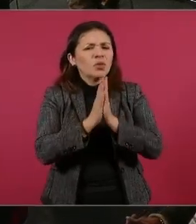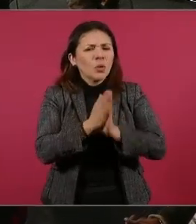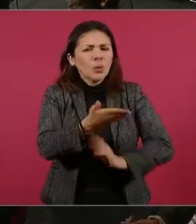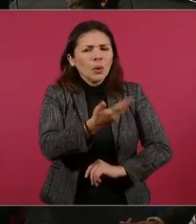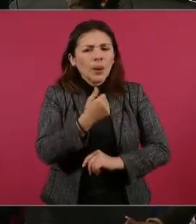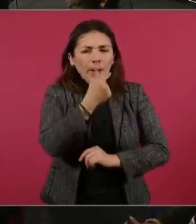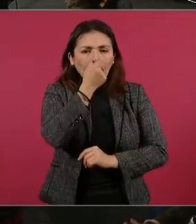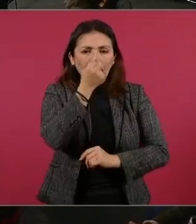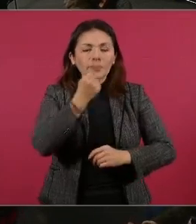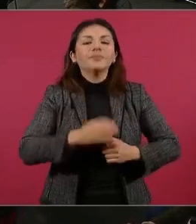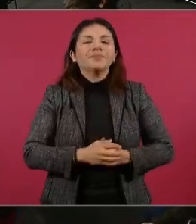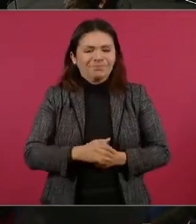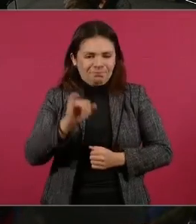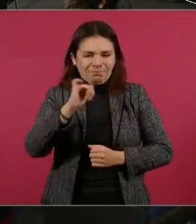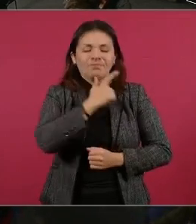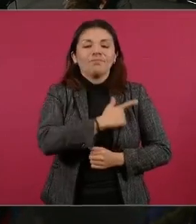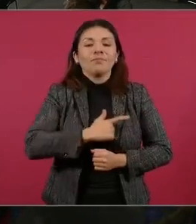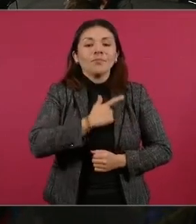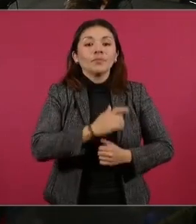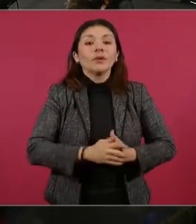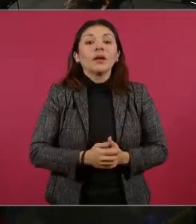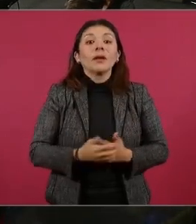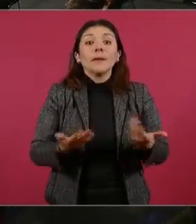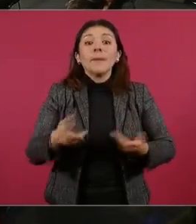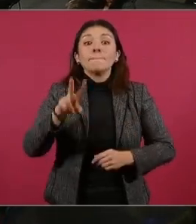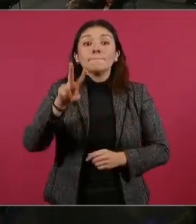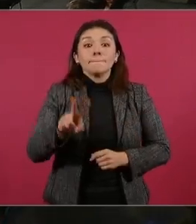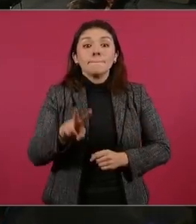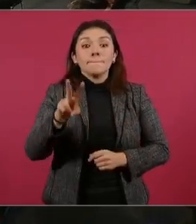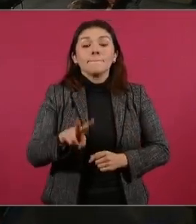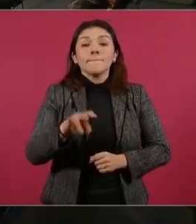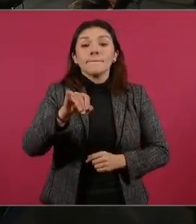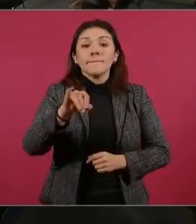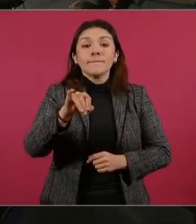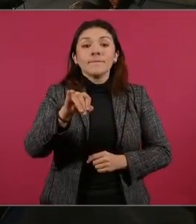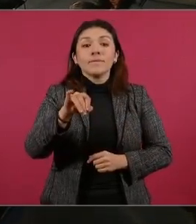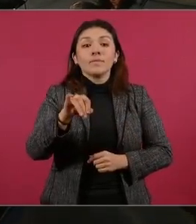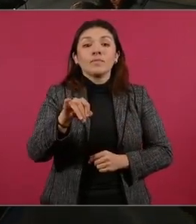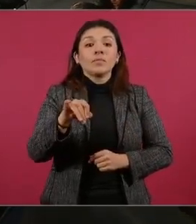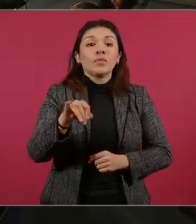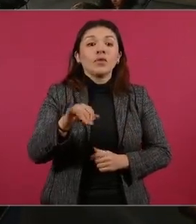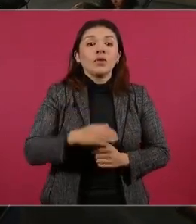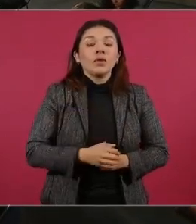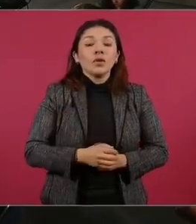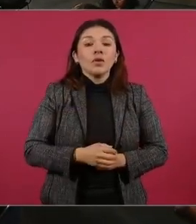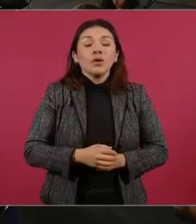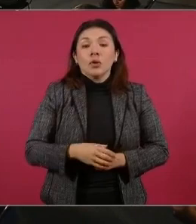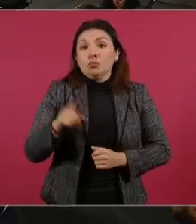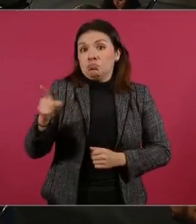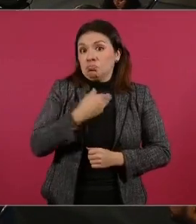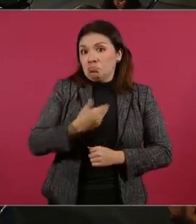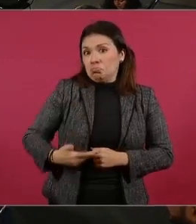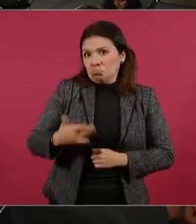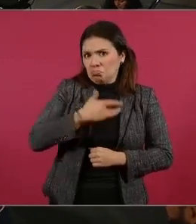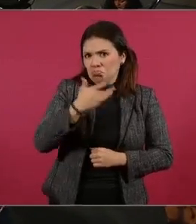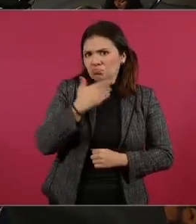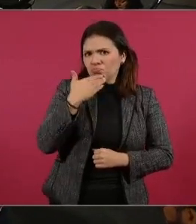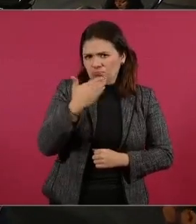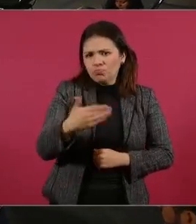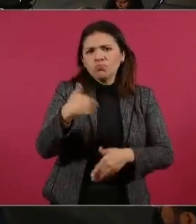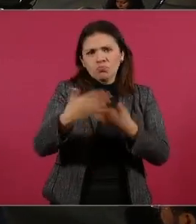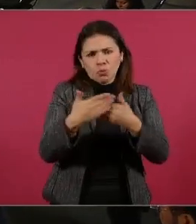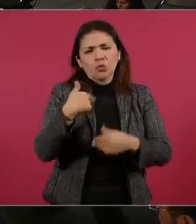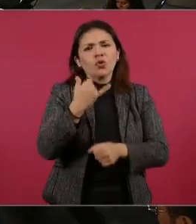de favor Claro que sí eh en efecto vamos a dar eh si le parece bien presidente un